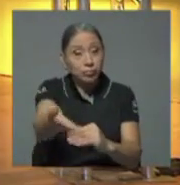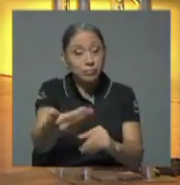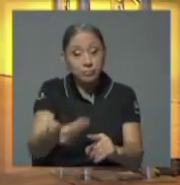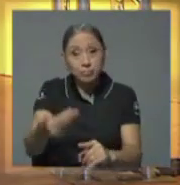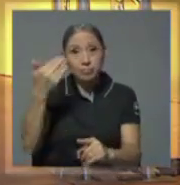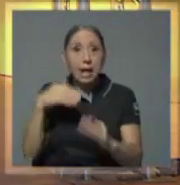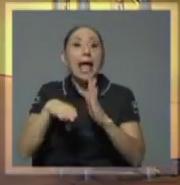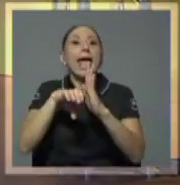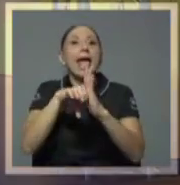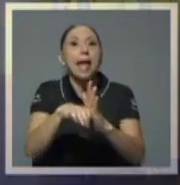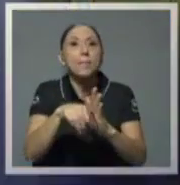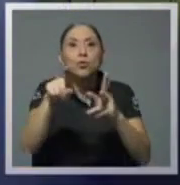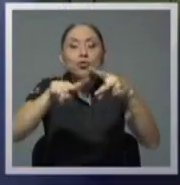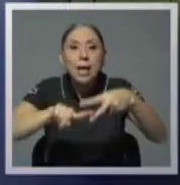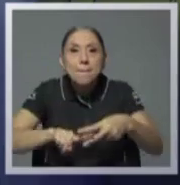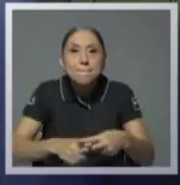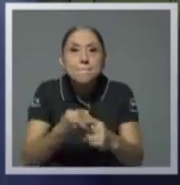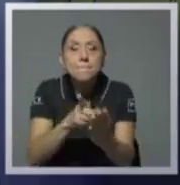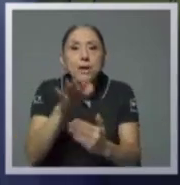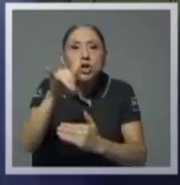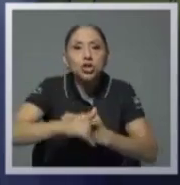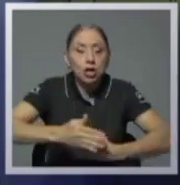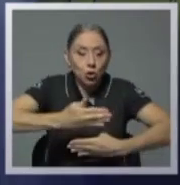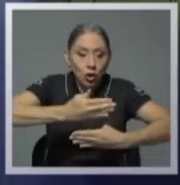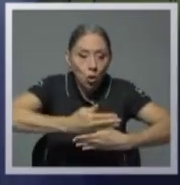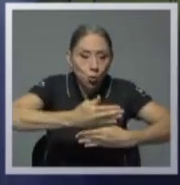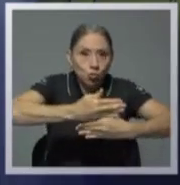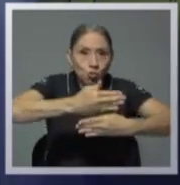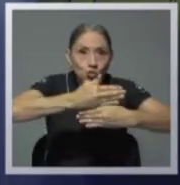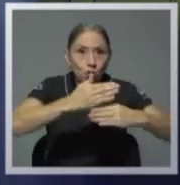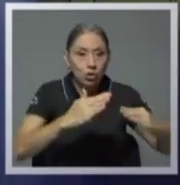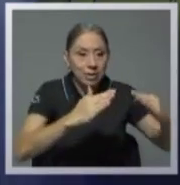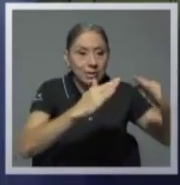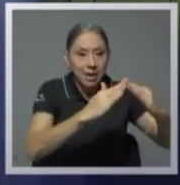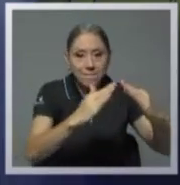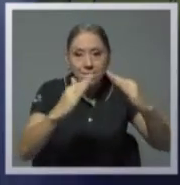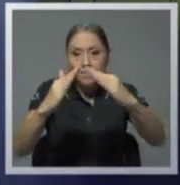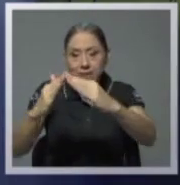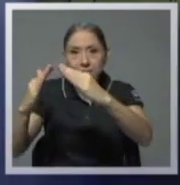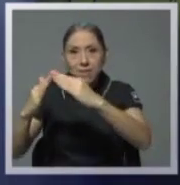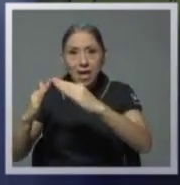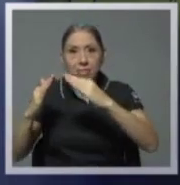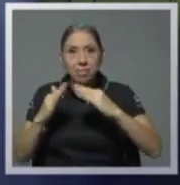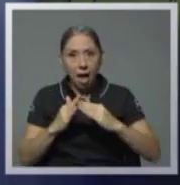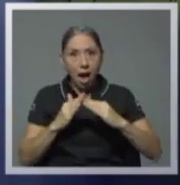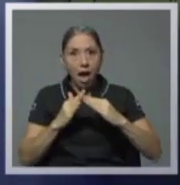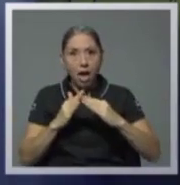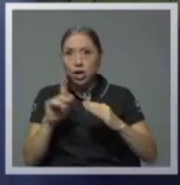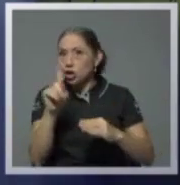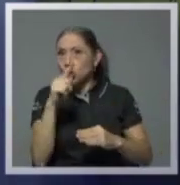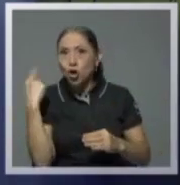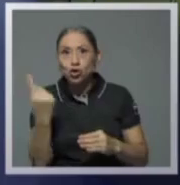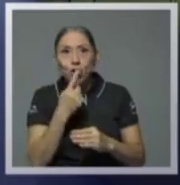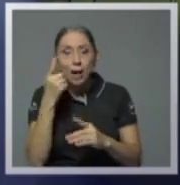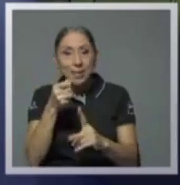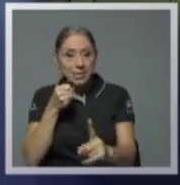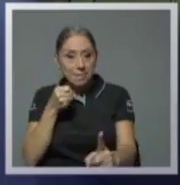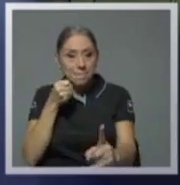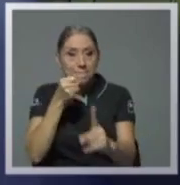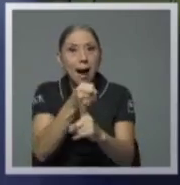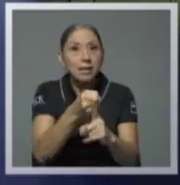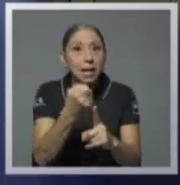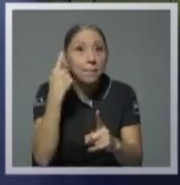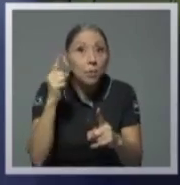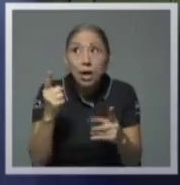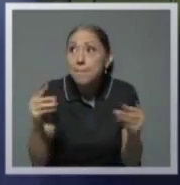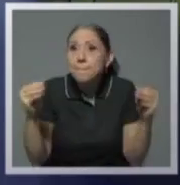un proyecto de construcción de vivienda, tiene impacto no solamente en generación de mano de